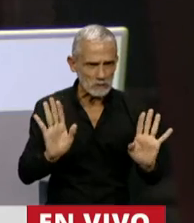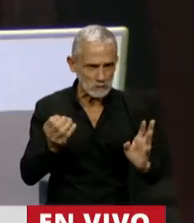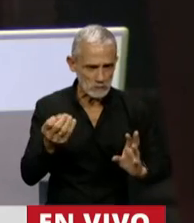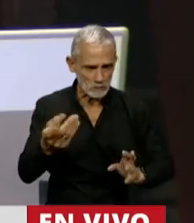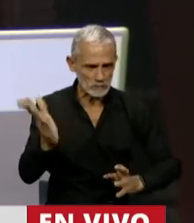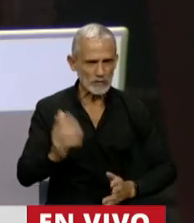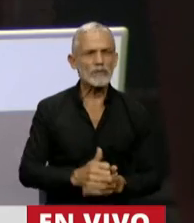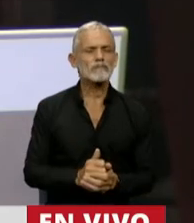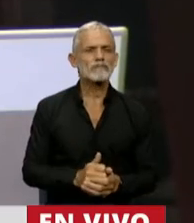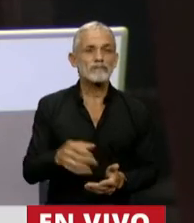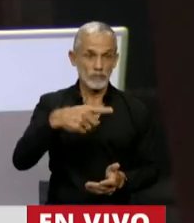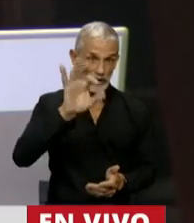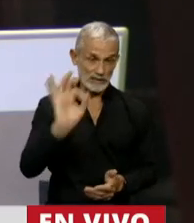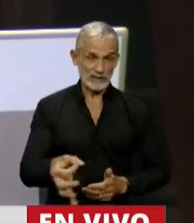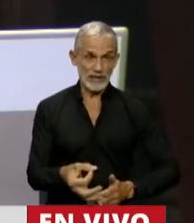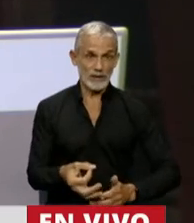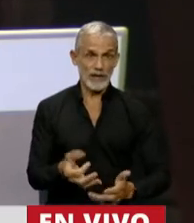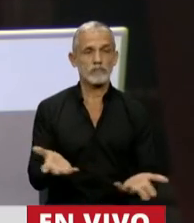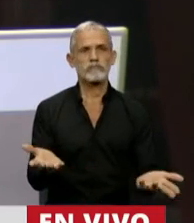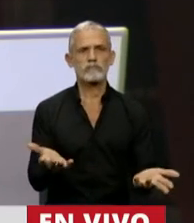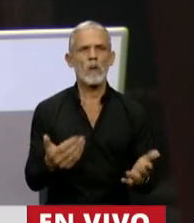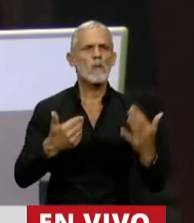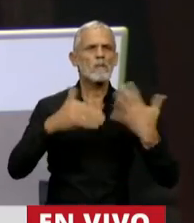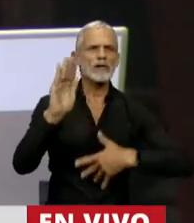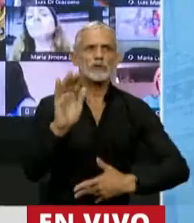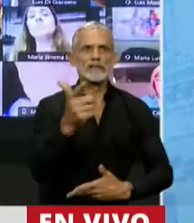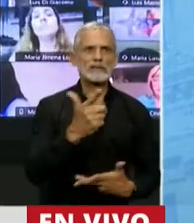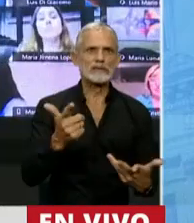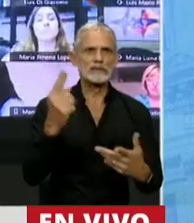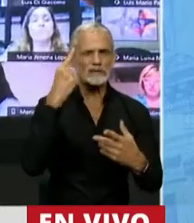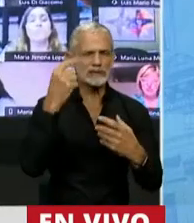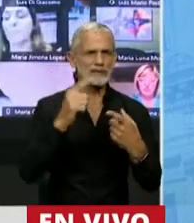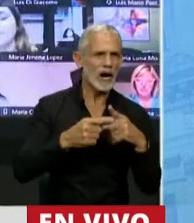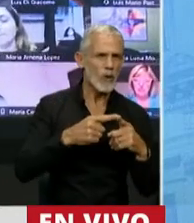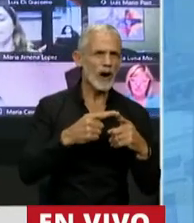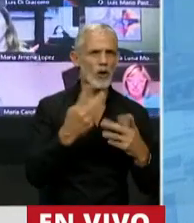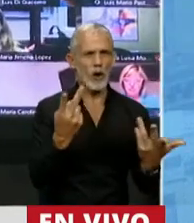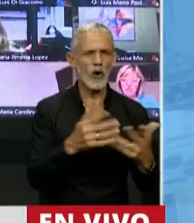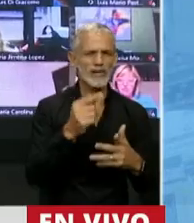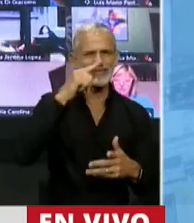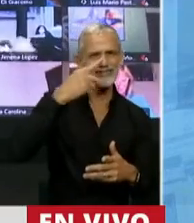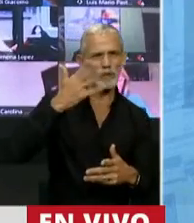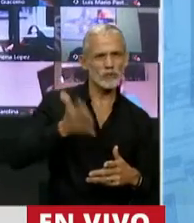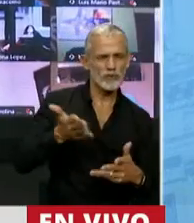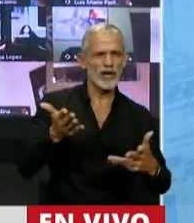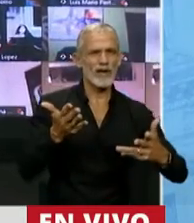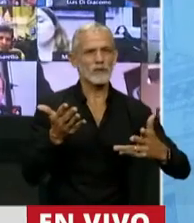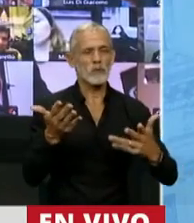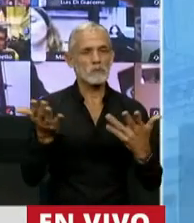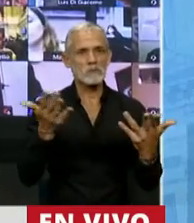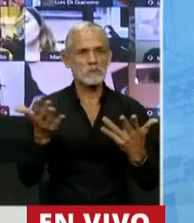sabían que no estaban las mayorías se había acordado que no estaban los dos tercios que no se iban a lograr